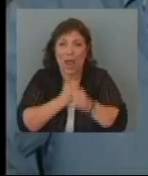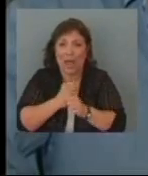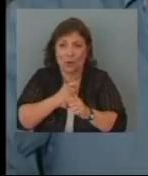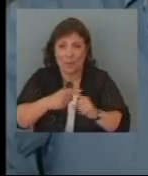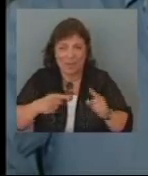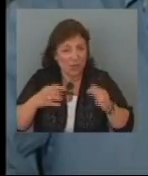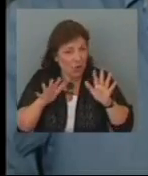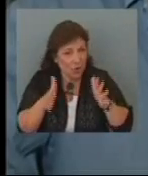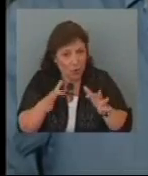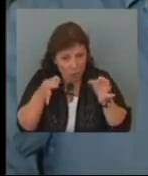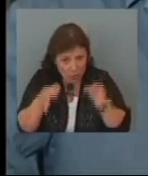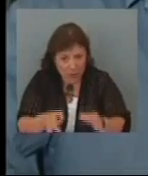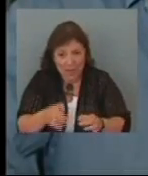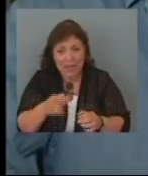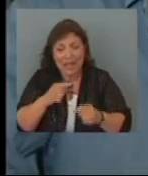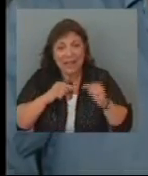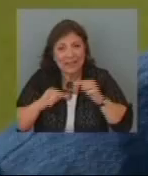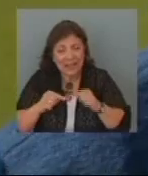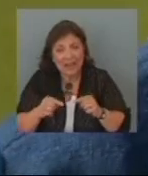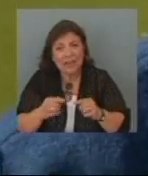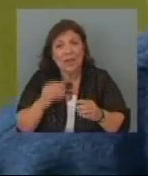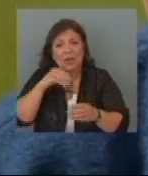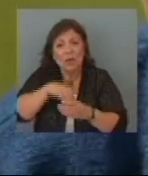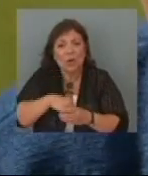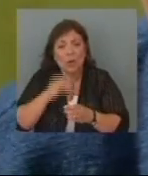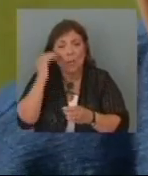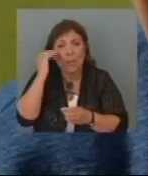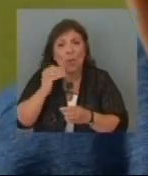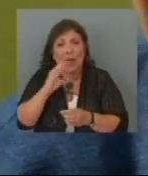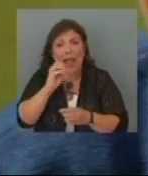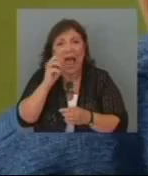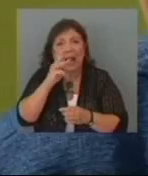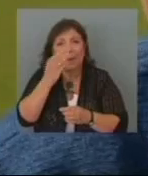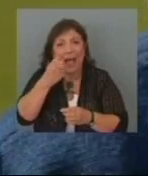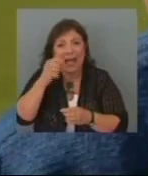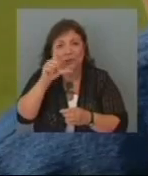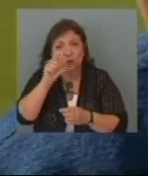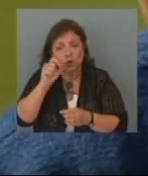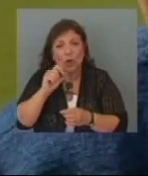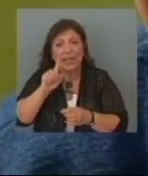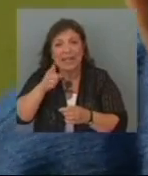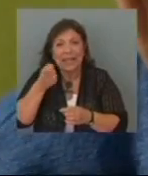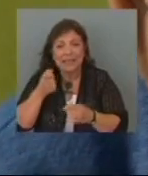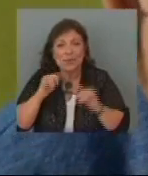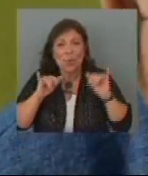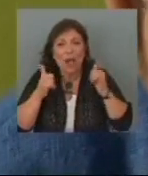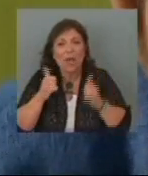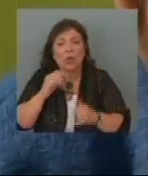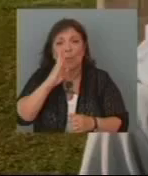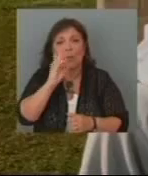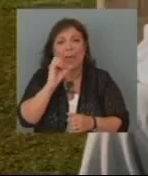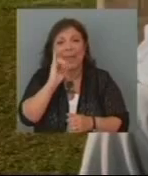1 año y medio y el cuerpo técnico lo formará con el profesor Carballo y el exjugador Pablo Peirano.